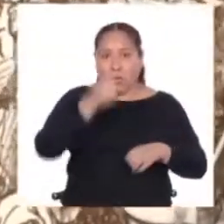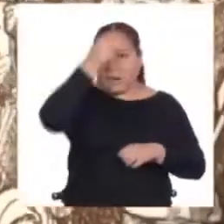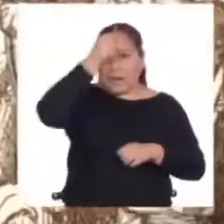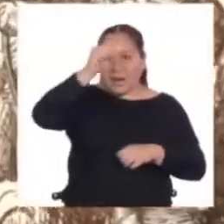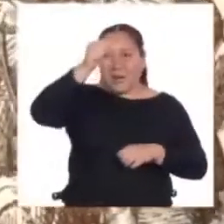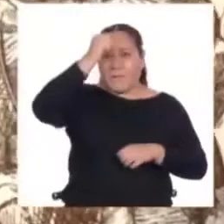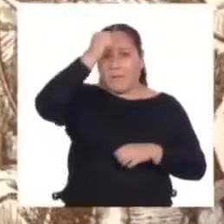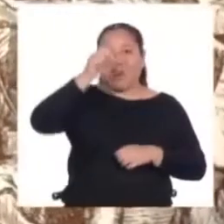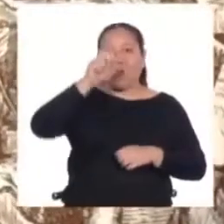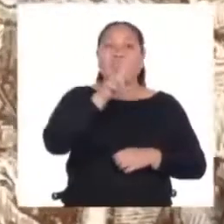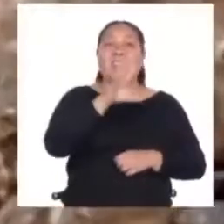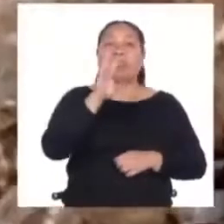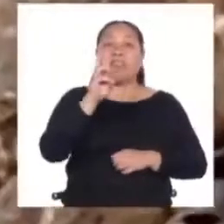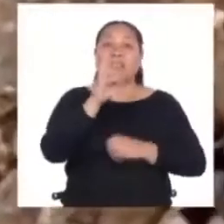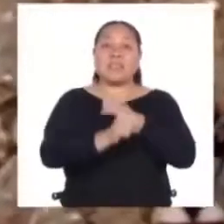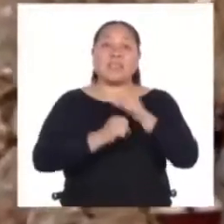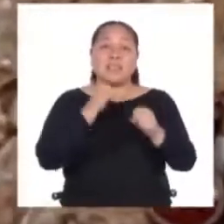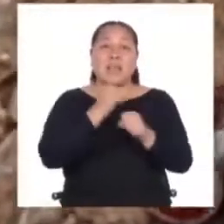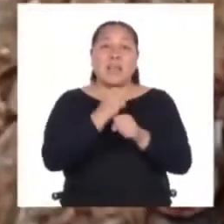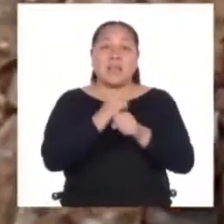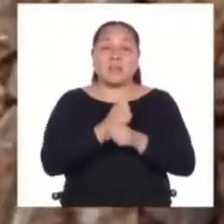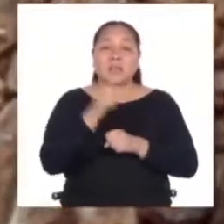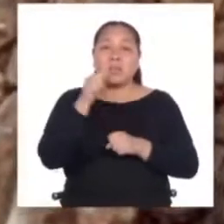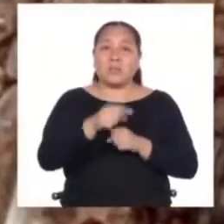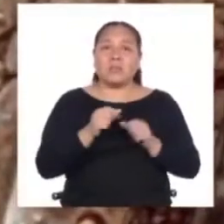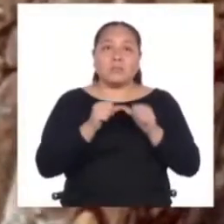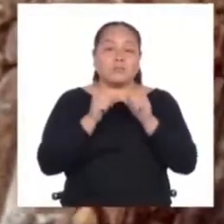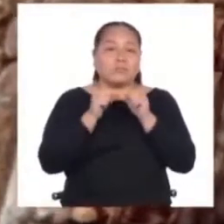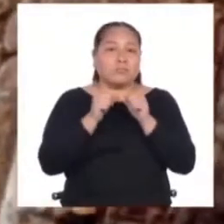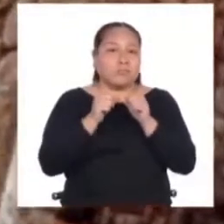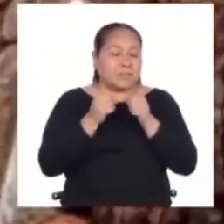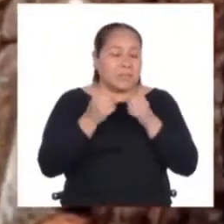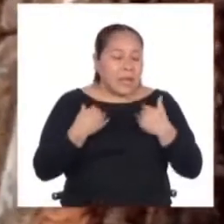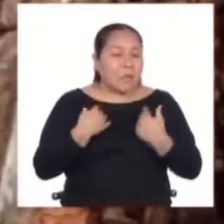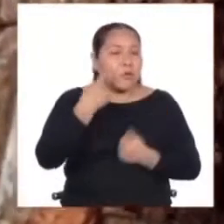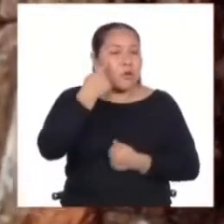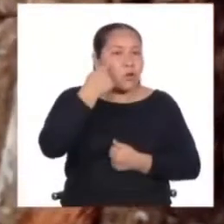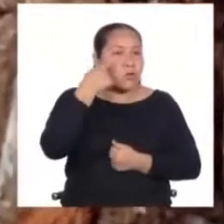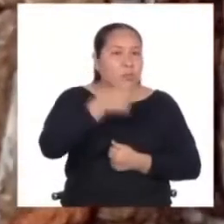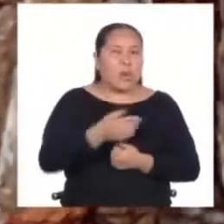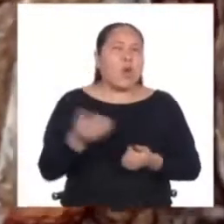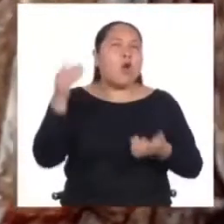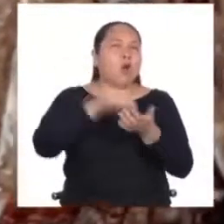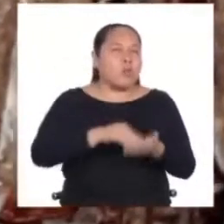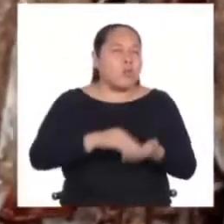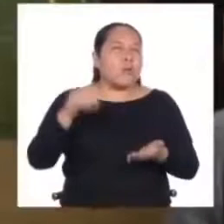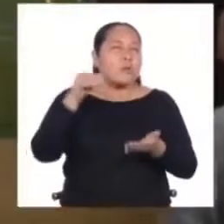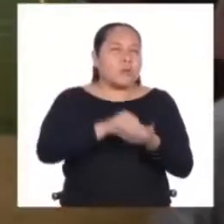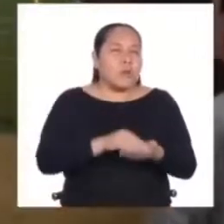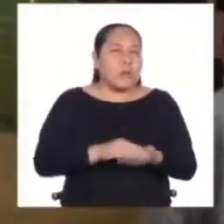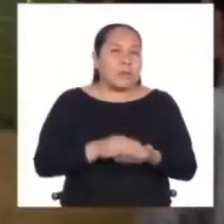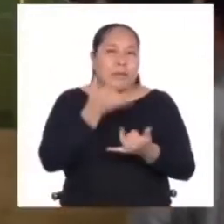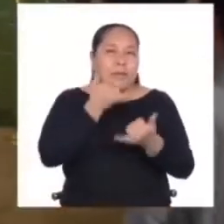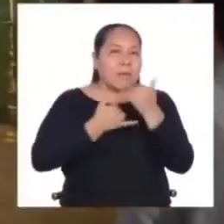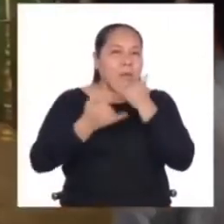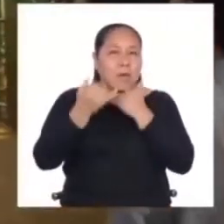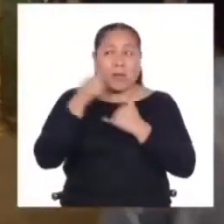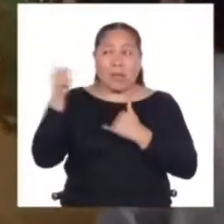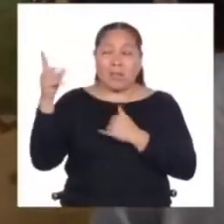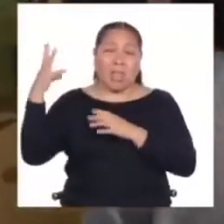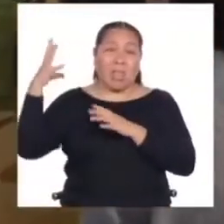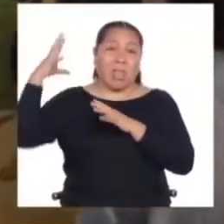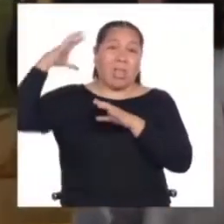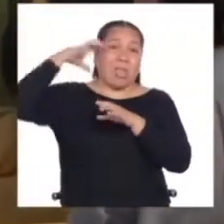heroica resistencia incaica que debemos conocer para no repetir la equivocada idea de que la conquista